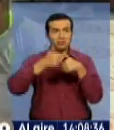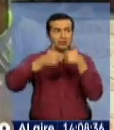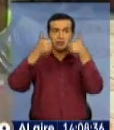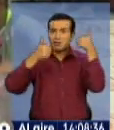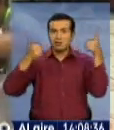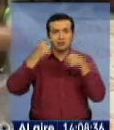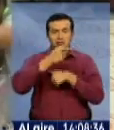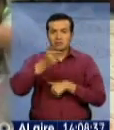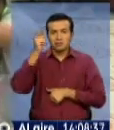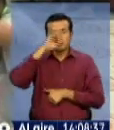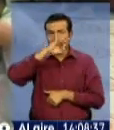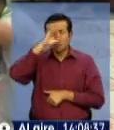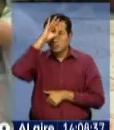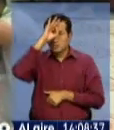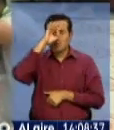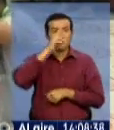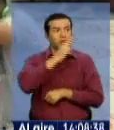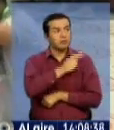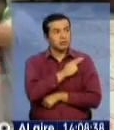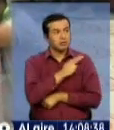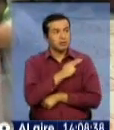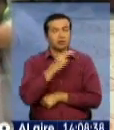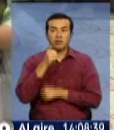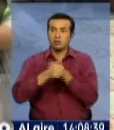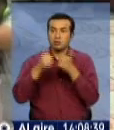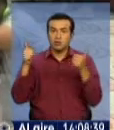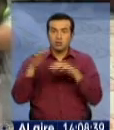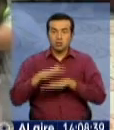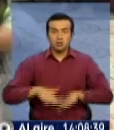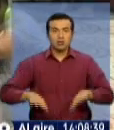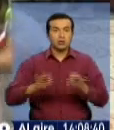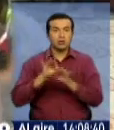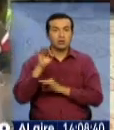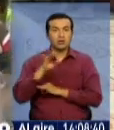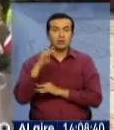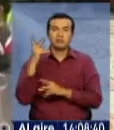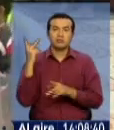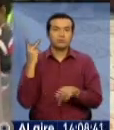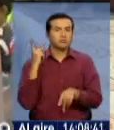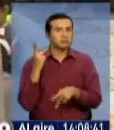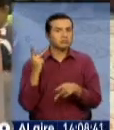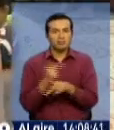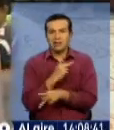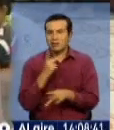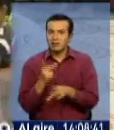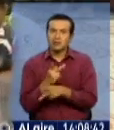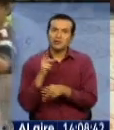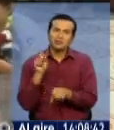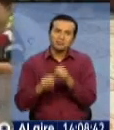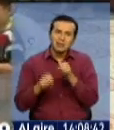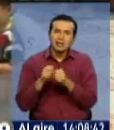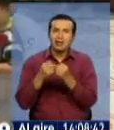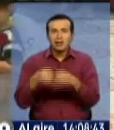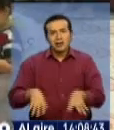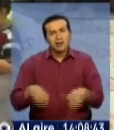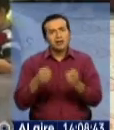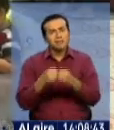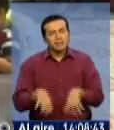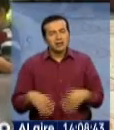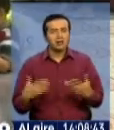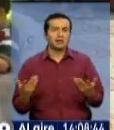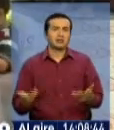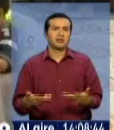autoridades, tanto de la universidad como las autoridades de aquí del cantón, el daño que nos hacen a todos los estudiantes